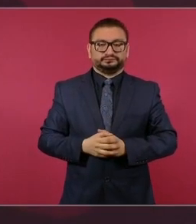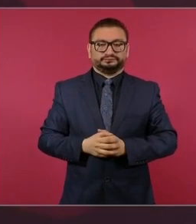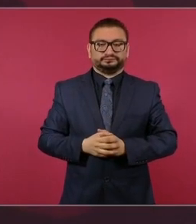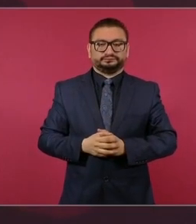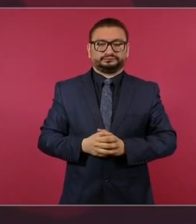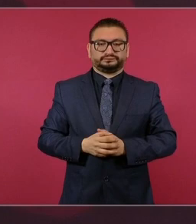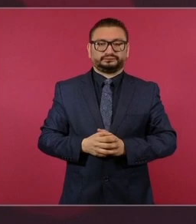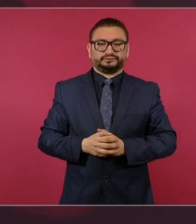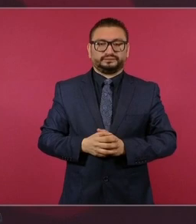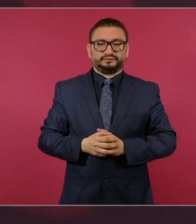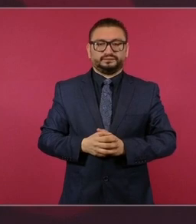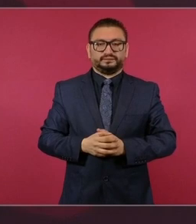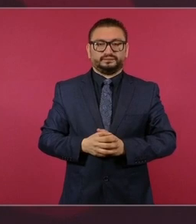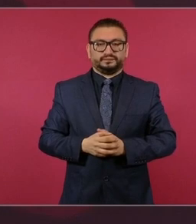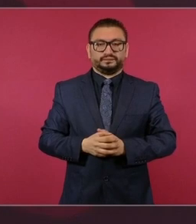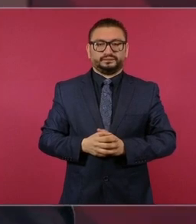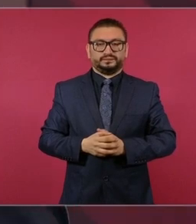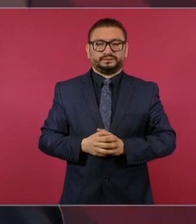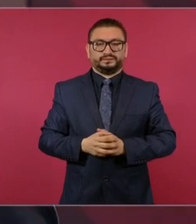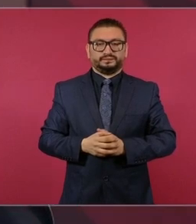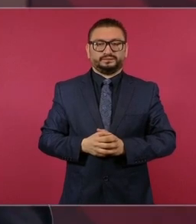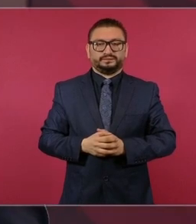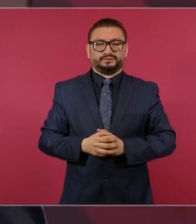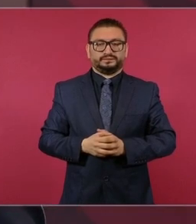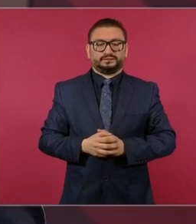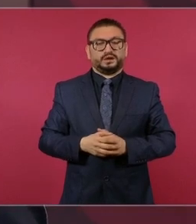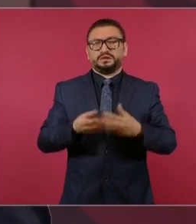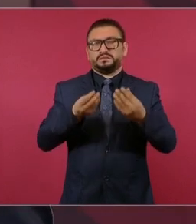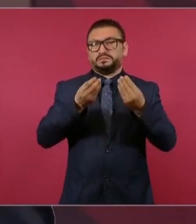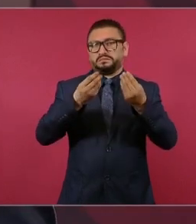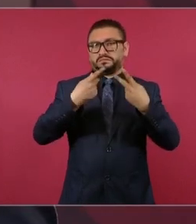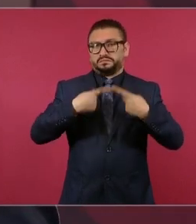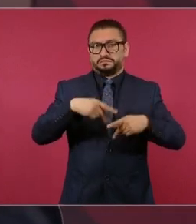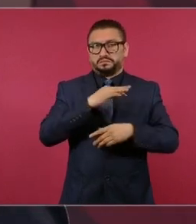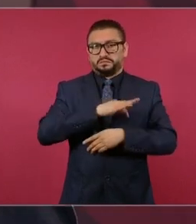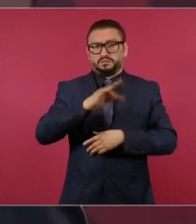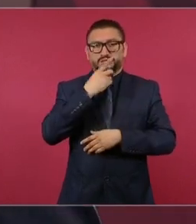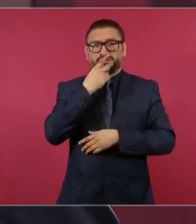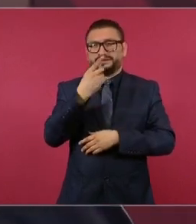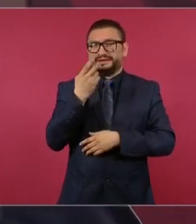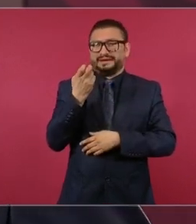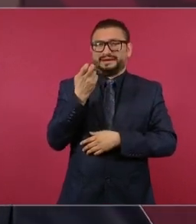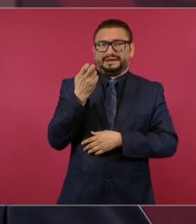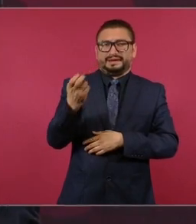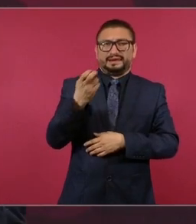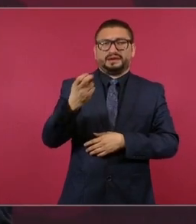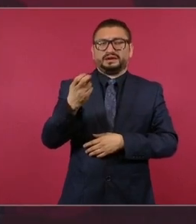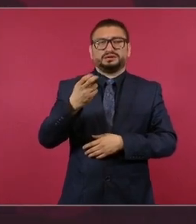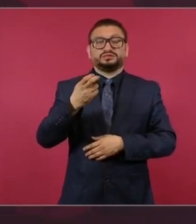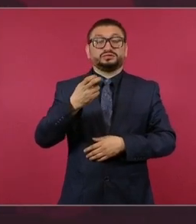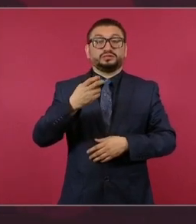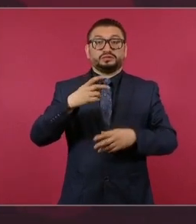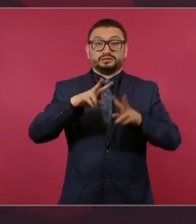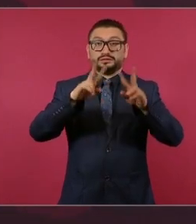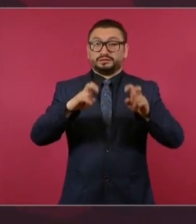Y pueden decir, es que eso no atañe a lo público.